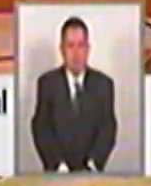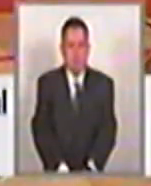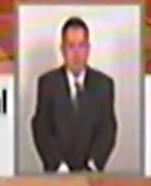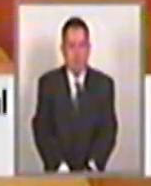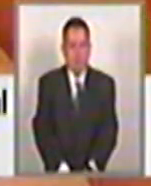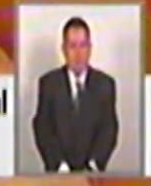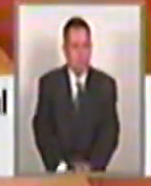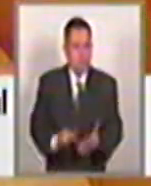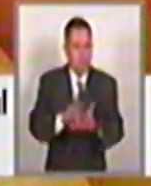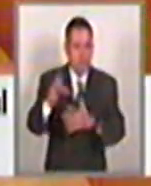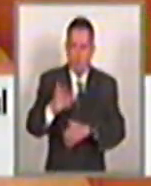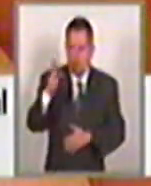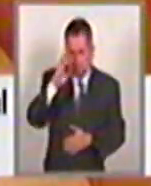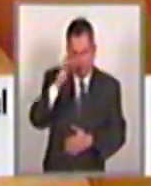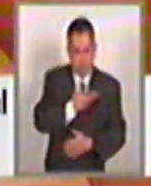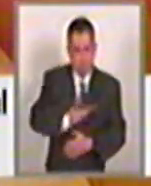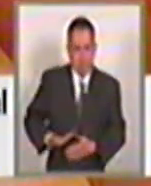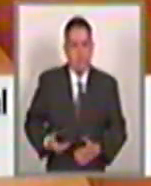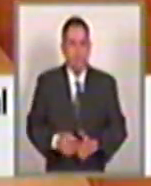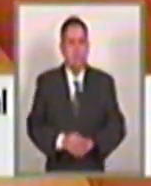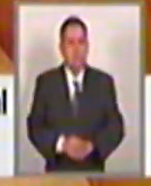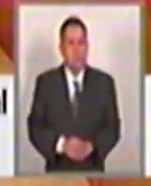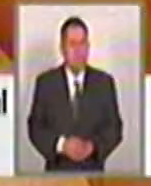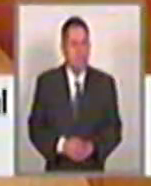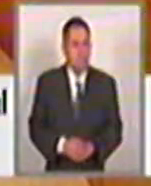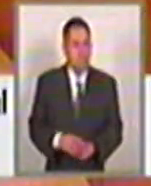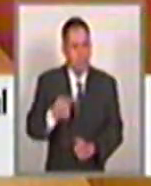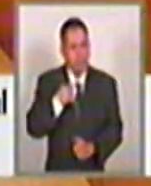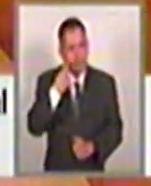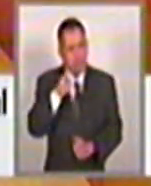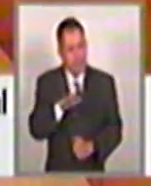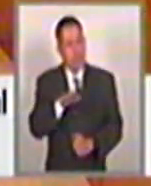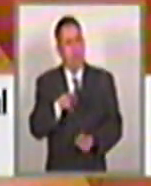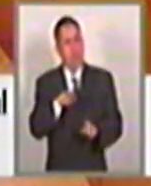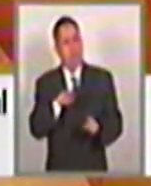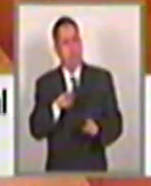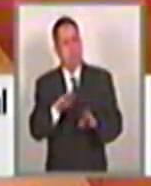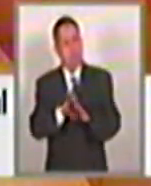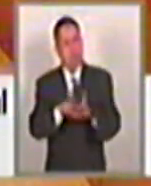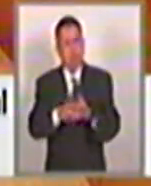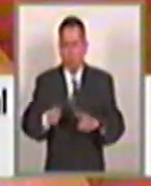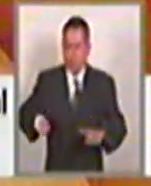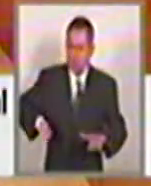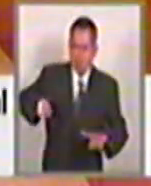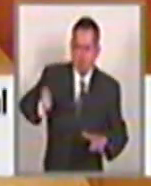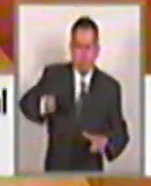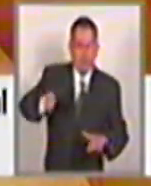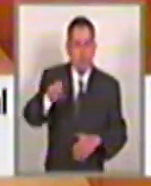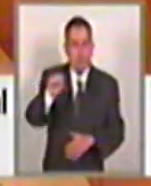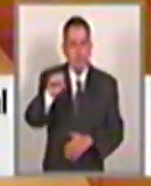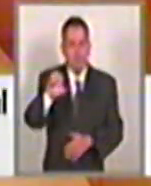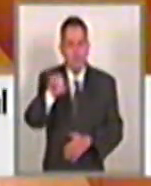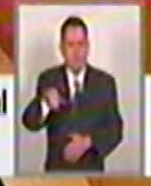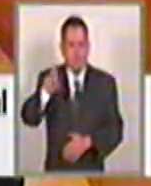Muchas gracias, señor presidente. A mí me llama muchísimo la atención tanto la sentencia de la Suprema Corte de